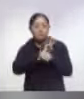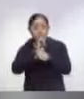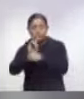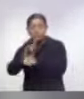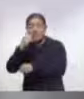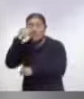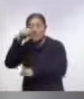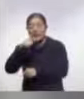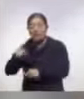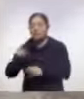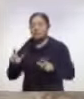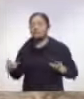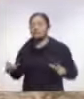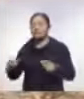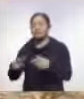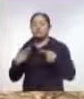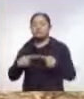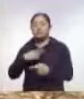salgan de control.